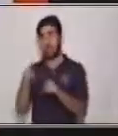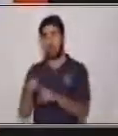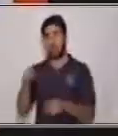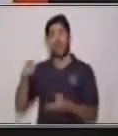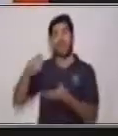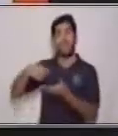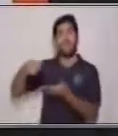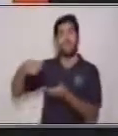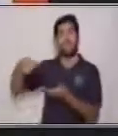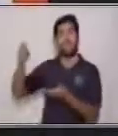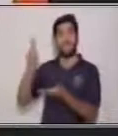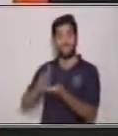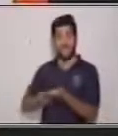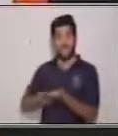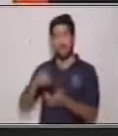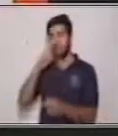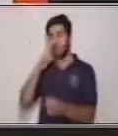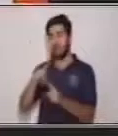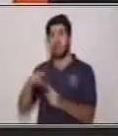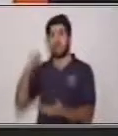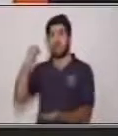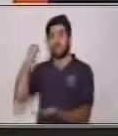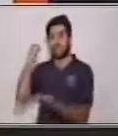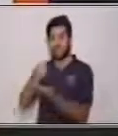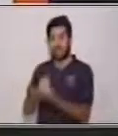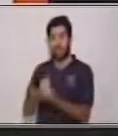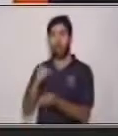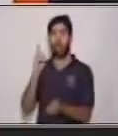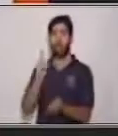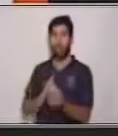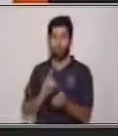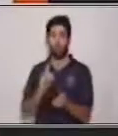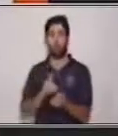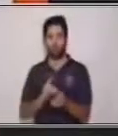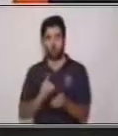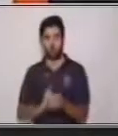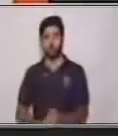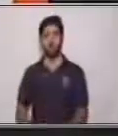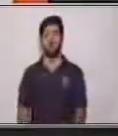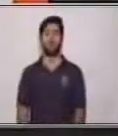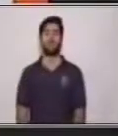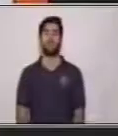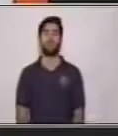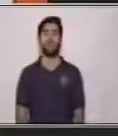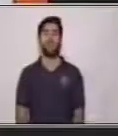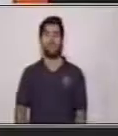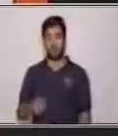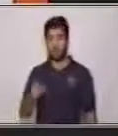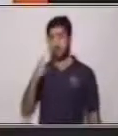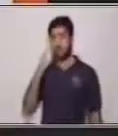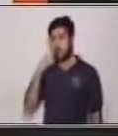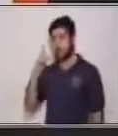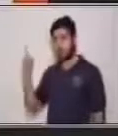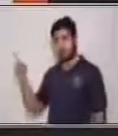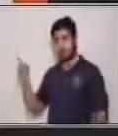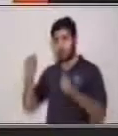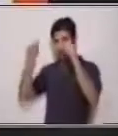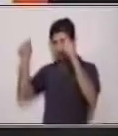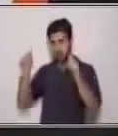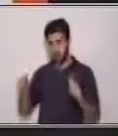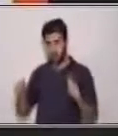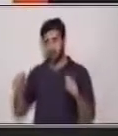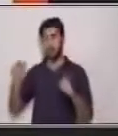la firma y el sello del médico, que es quien emite la receta, ¿sí? ¿Ves? Estos aspectos son